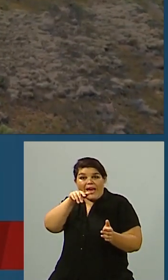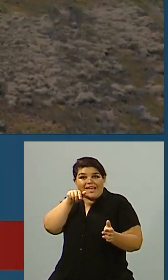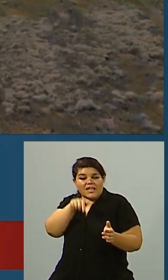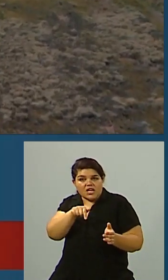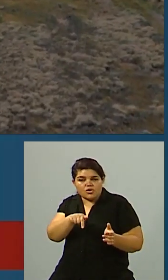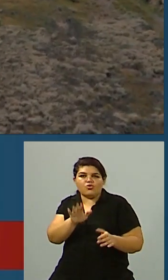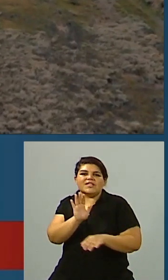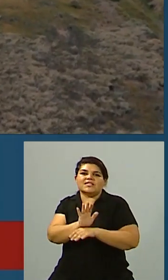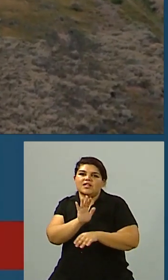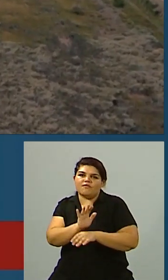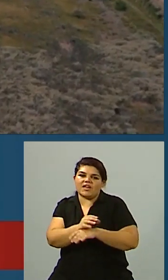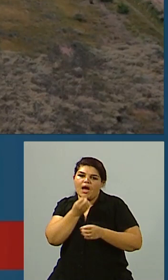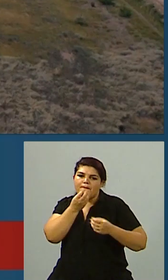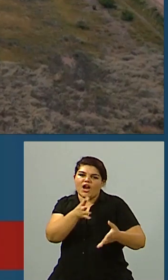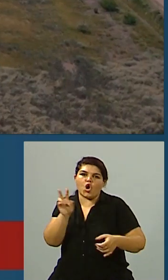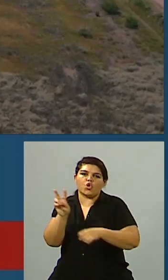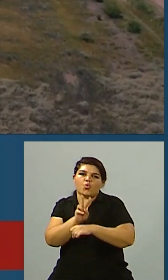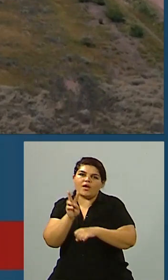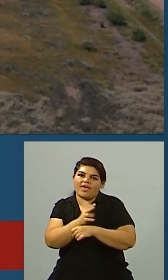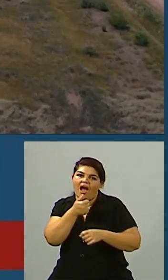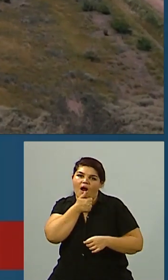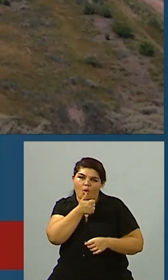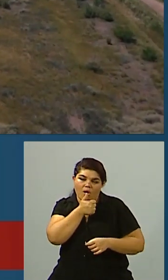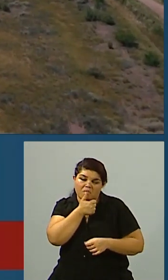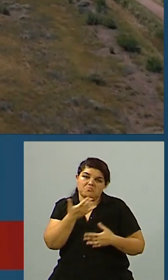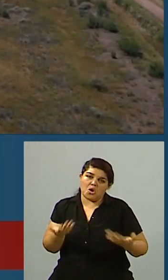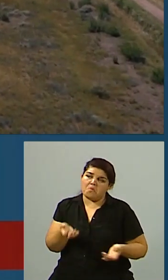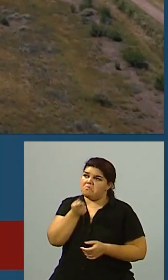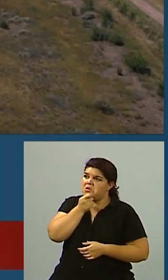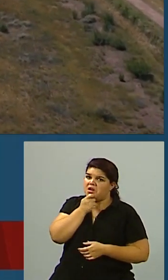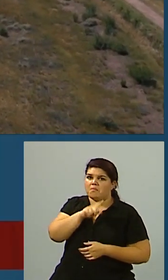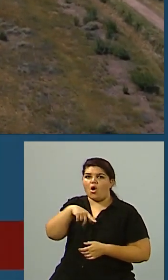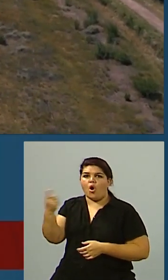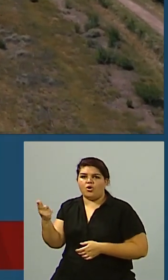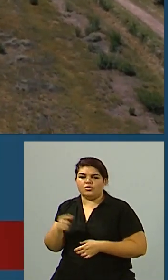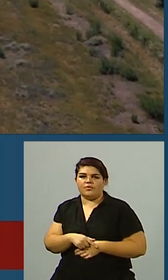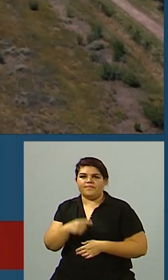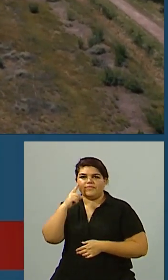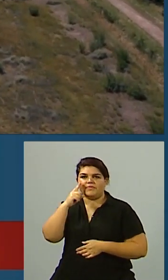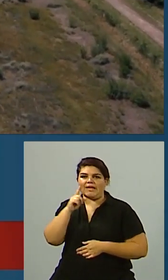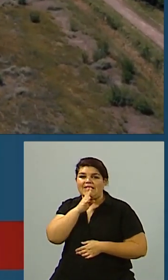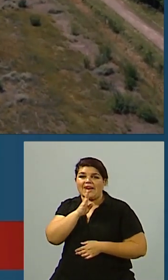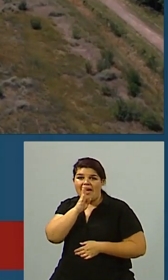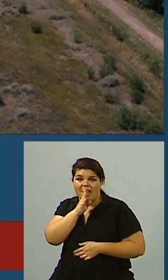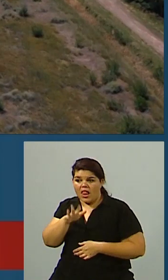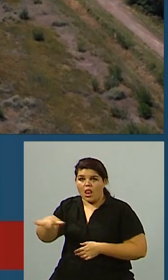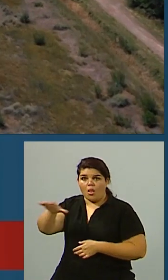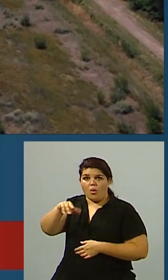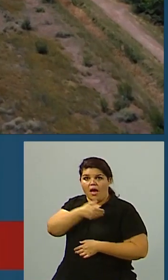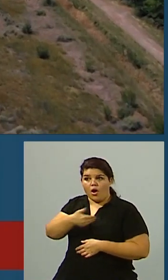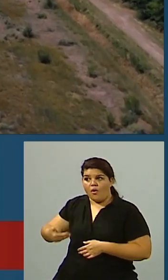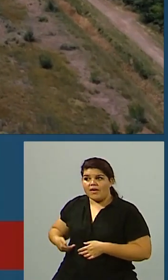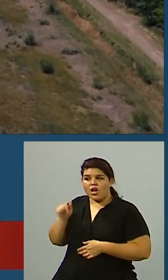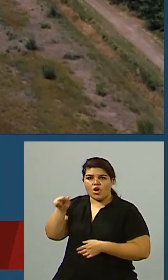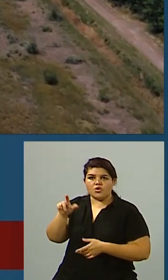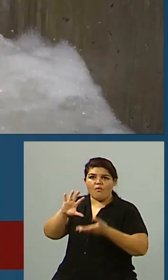así o generar otro tipo de tecnología como tiene el Estado de Israel y otros más, ¿no es cierto? Sí. Que son realmente pioneros